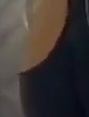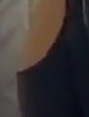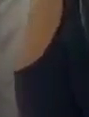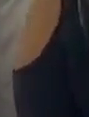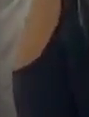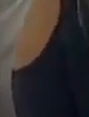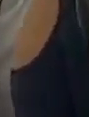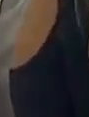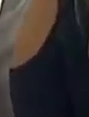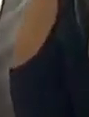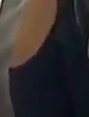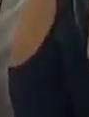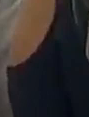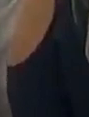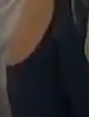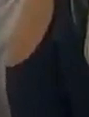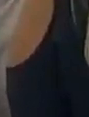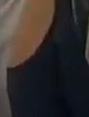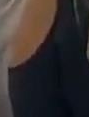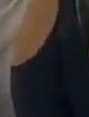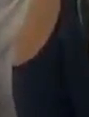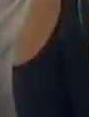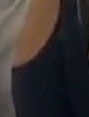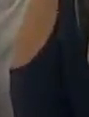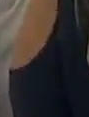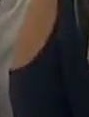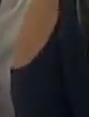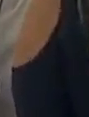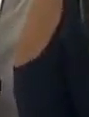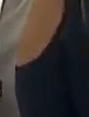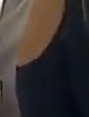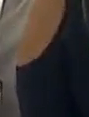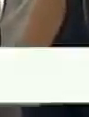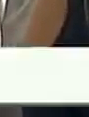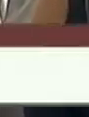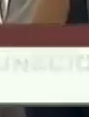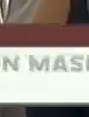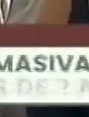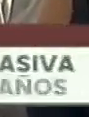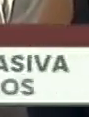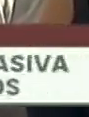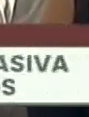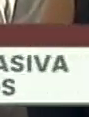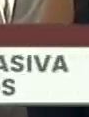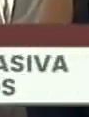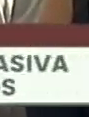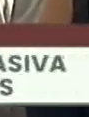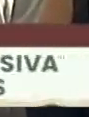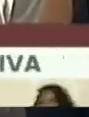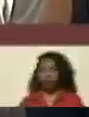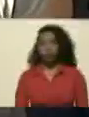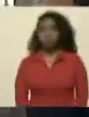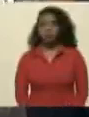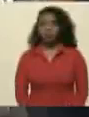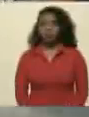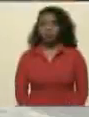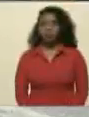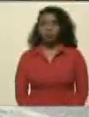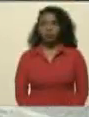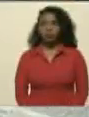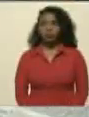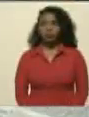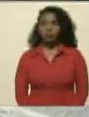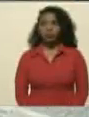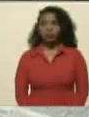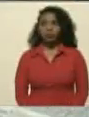demás autoridades en este momento esta unidad educativa vamos a escuchar parte de la actividad de estos